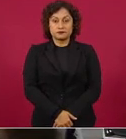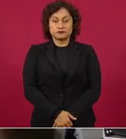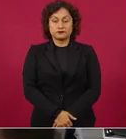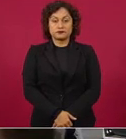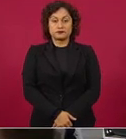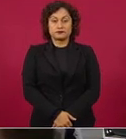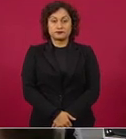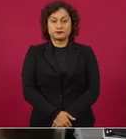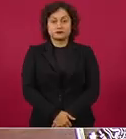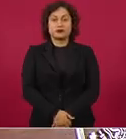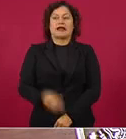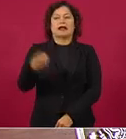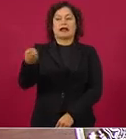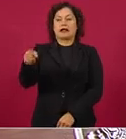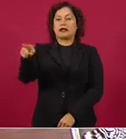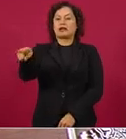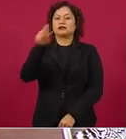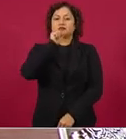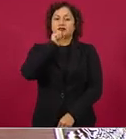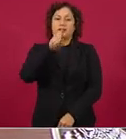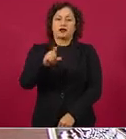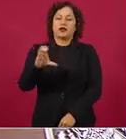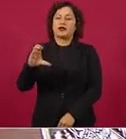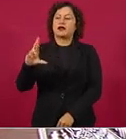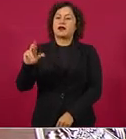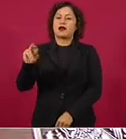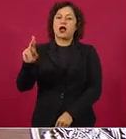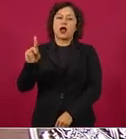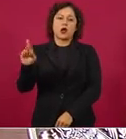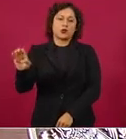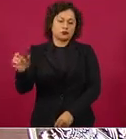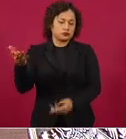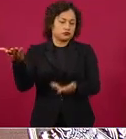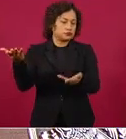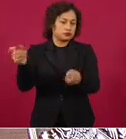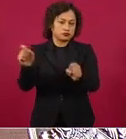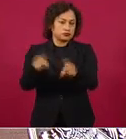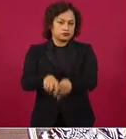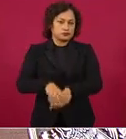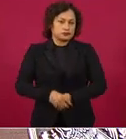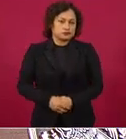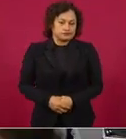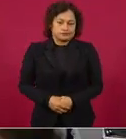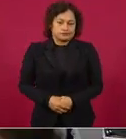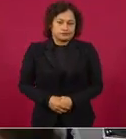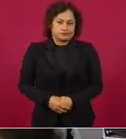Ah, también, pues sí, Krause y Aguilar Camín. ¿Cómo no?